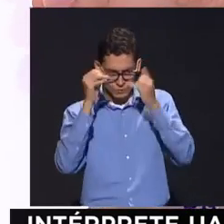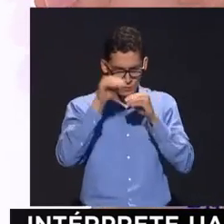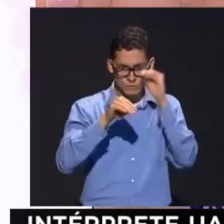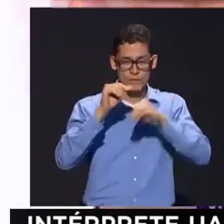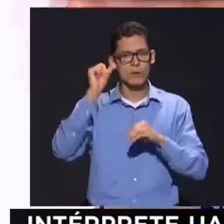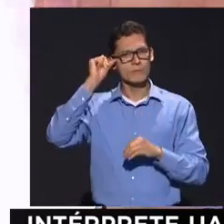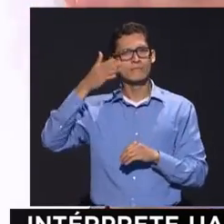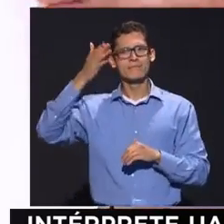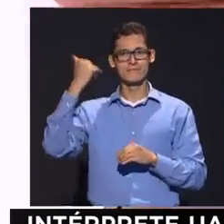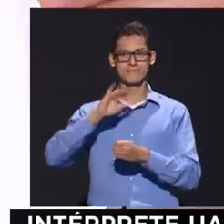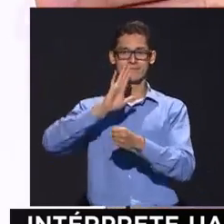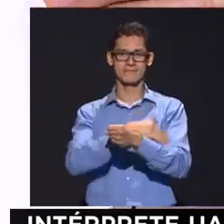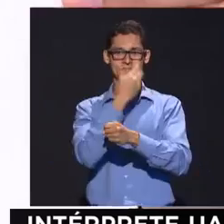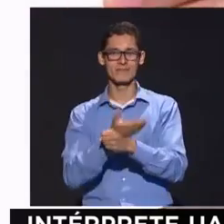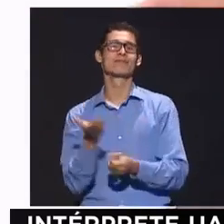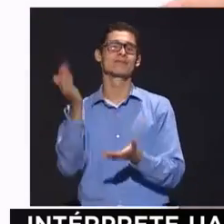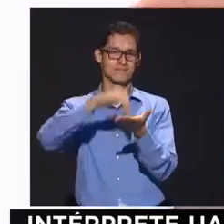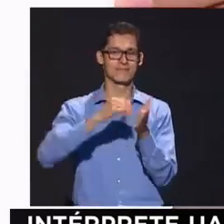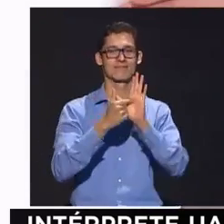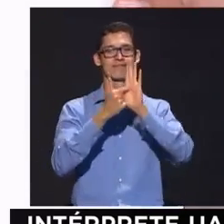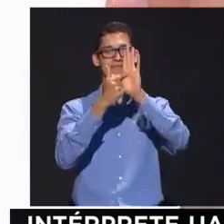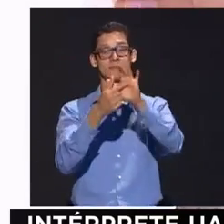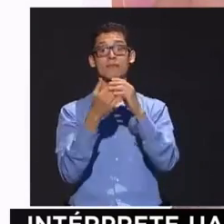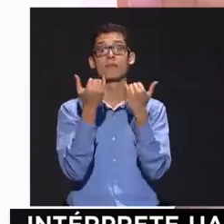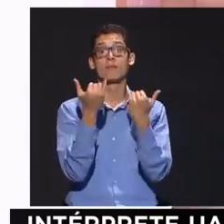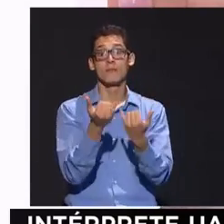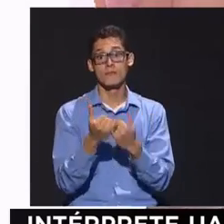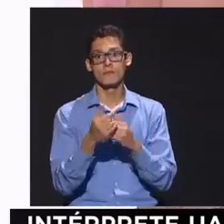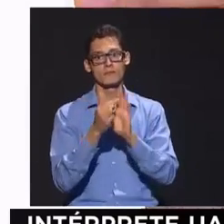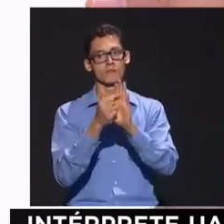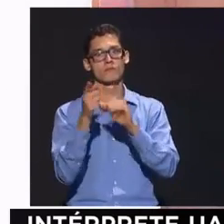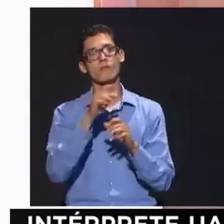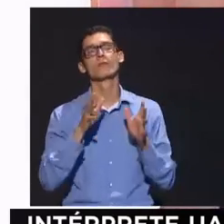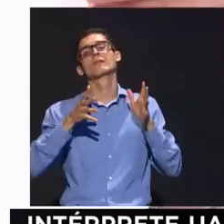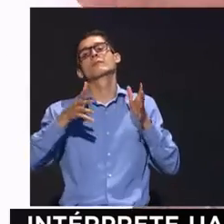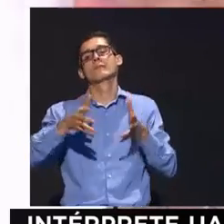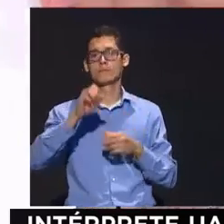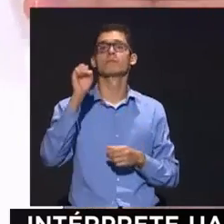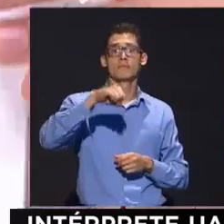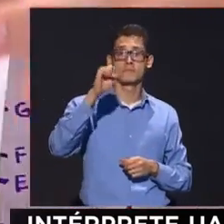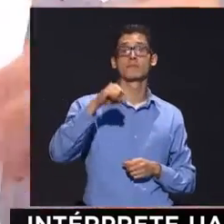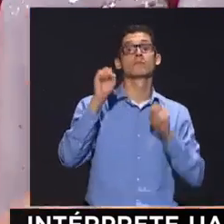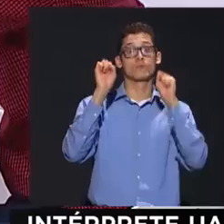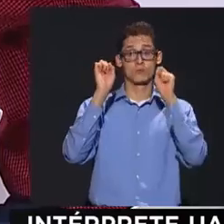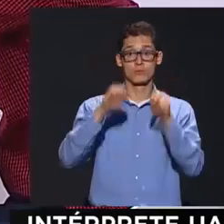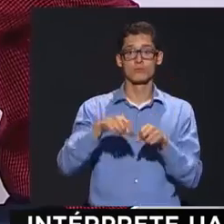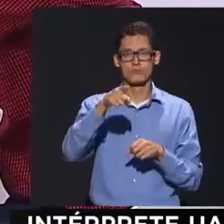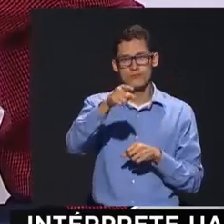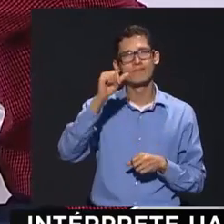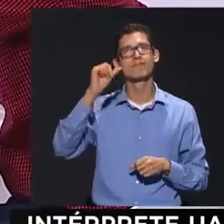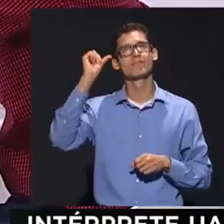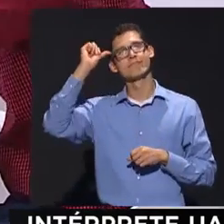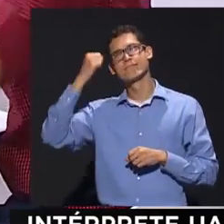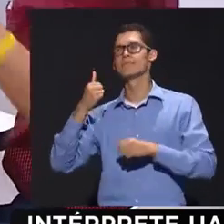canción pequeña que la voy a recordar aquí que esa es la idea de siempre saber que nosotros podemos dejar registrado lo que sabemos hacer